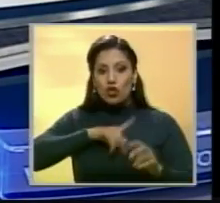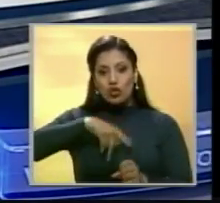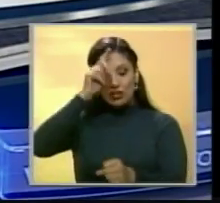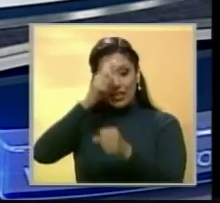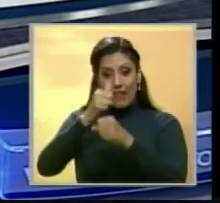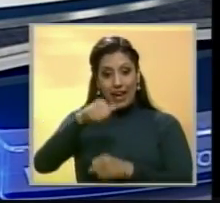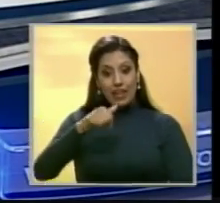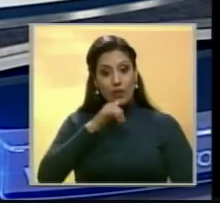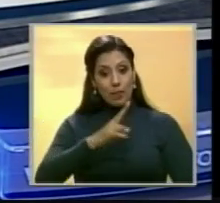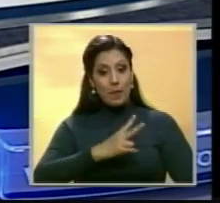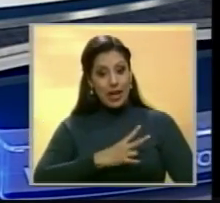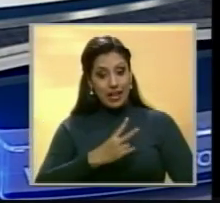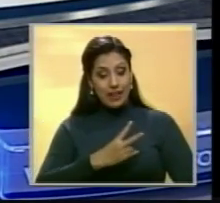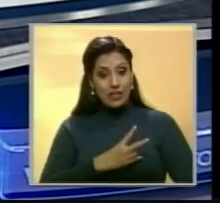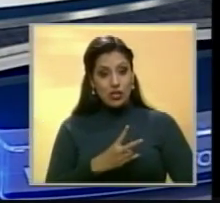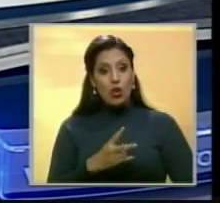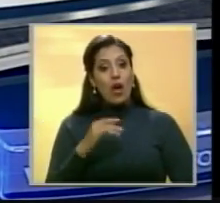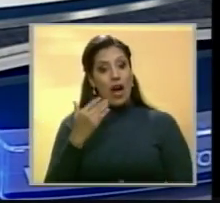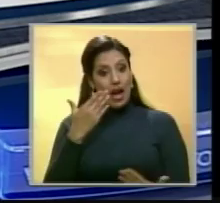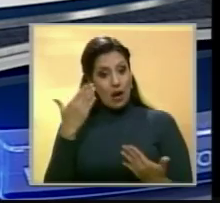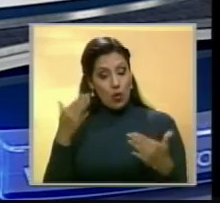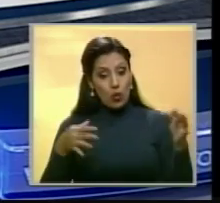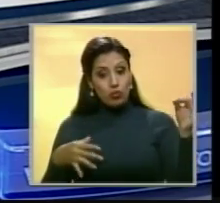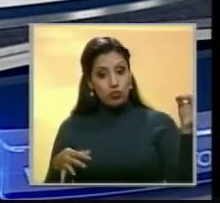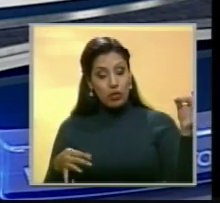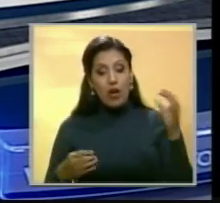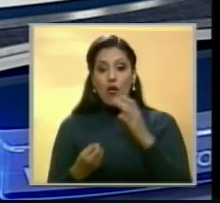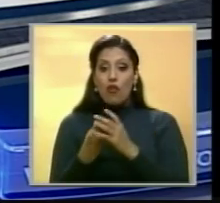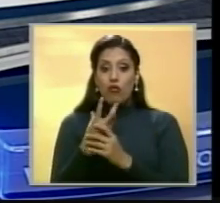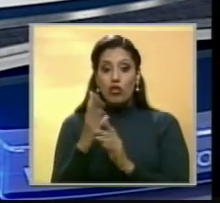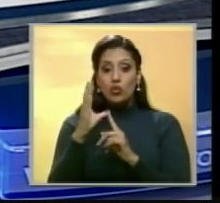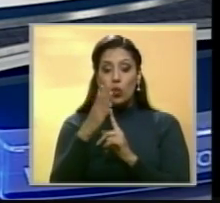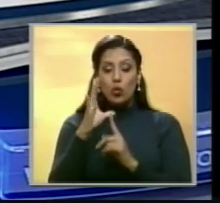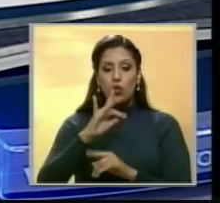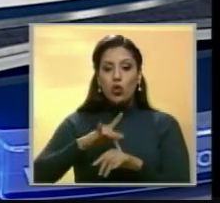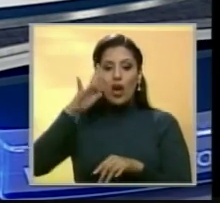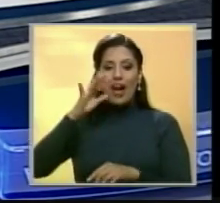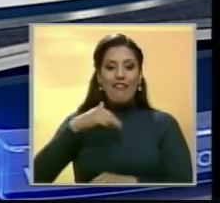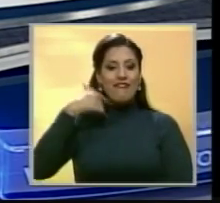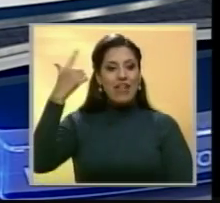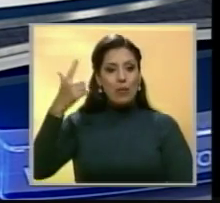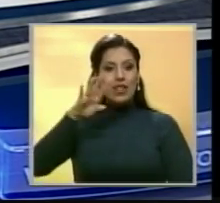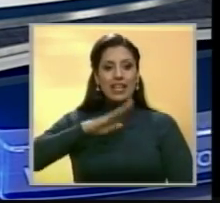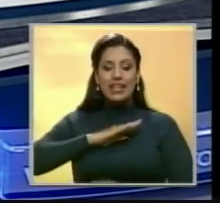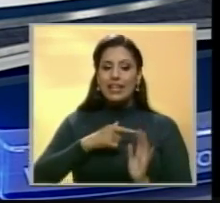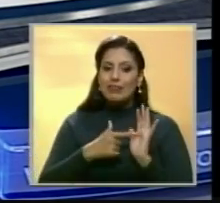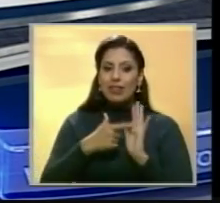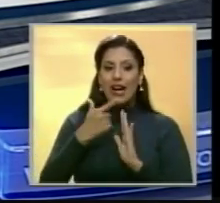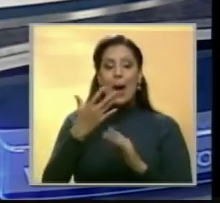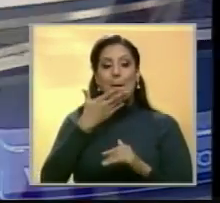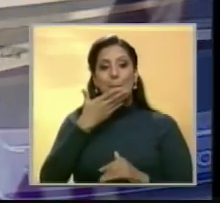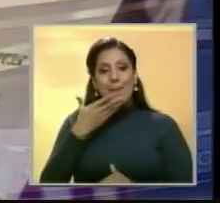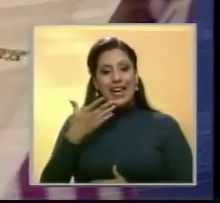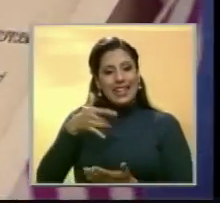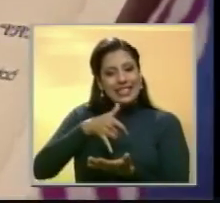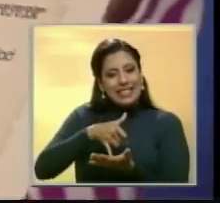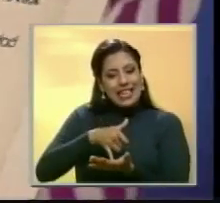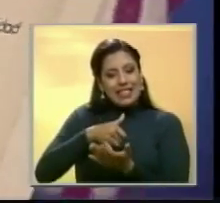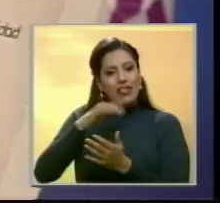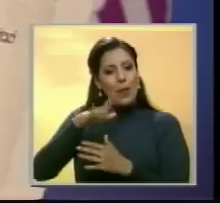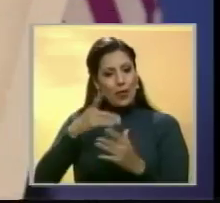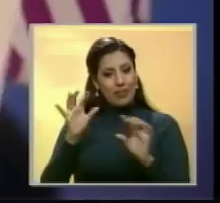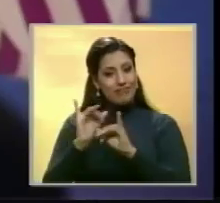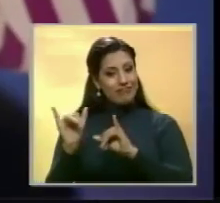desde Noticiero Venevisión. En este caso, la Fundación Cultural Tocando la Fama está dando un reconocimiento a la sensibilidad y es